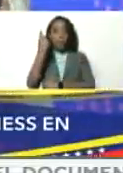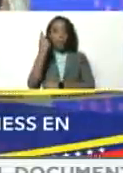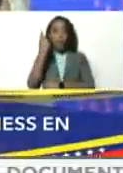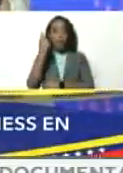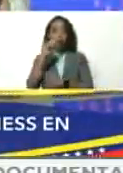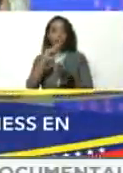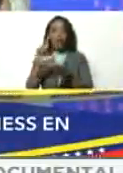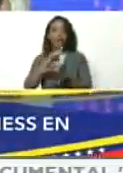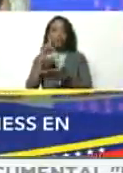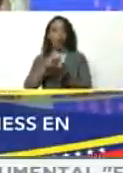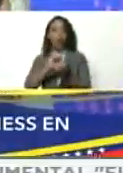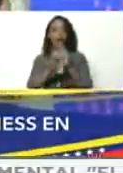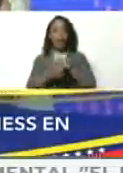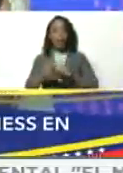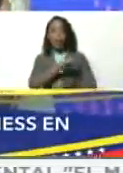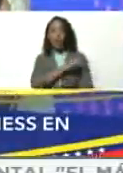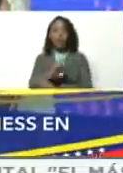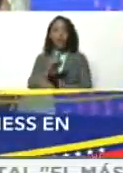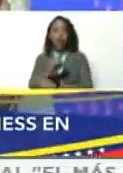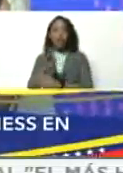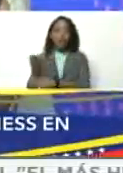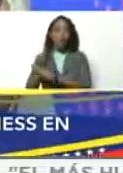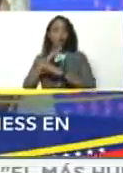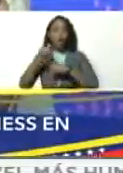Régimen, Cronología del Bloqueo en Venezuela,